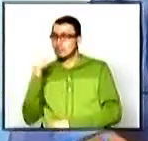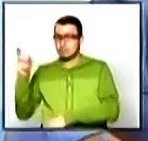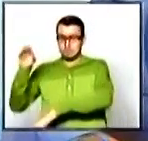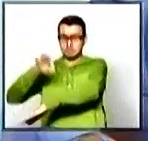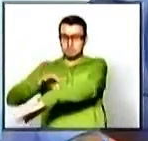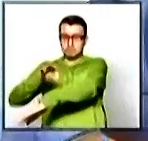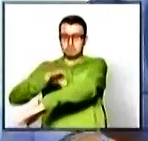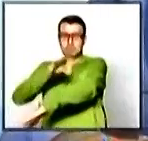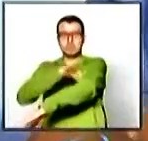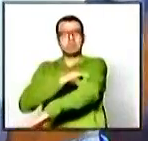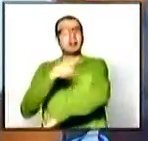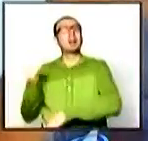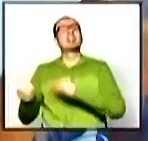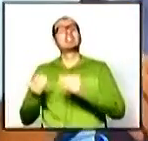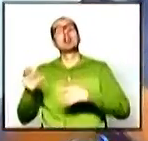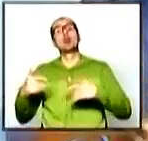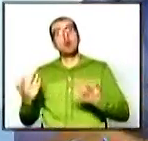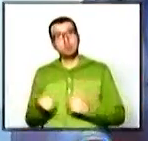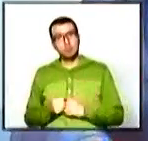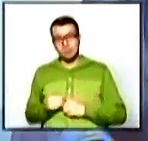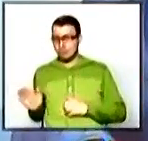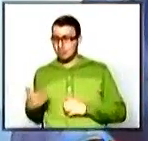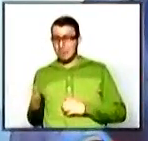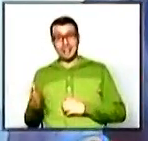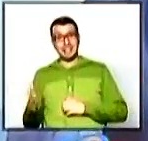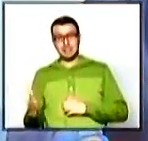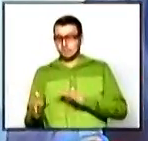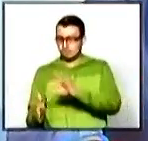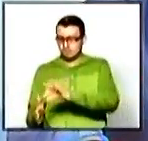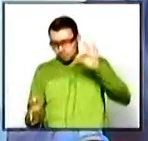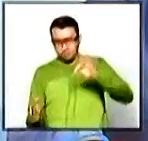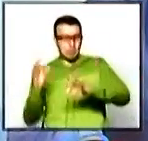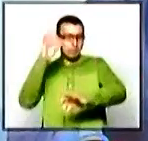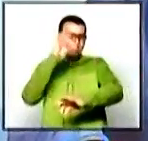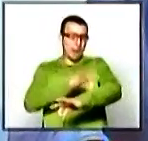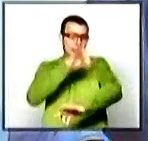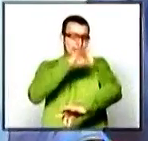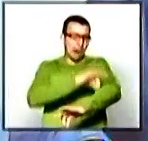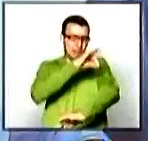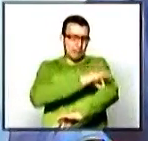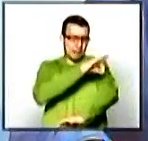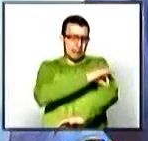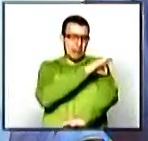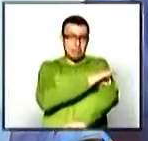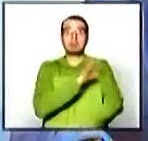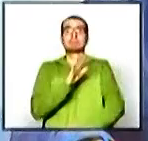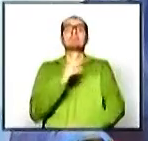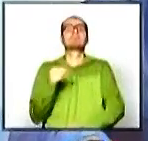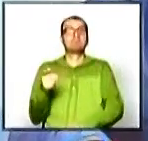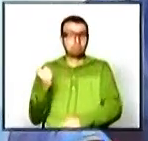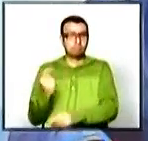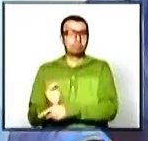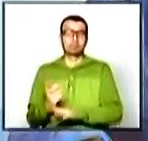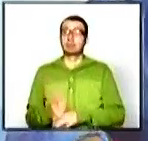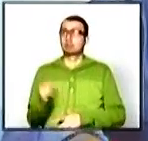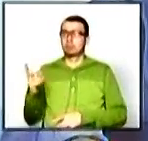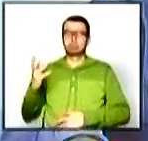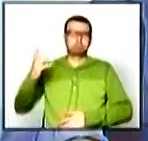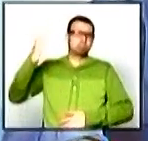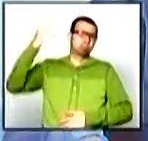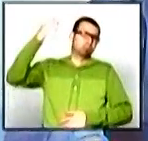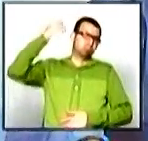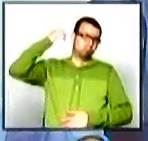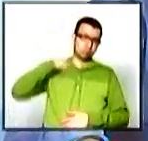peces. Entonces ya se podrán imaginar de cuántos años atrás estamos hablando. Y para ese entonces ya